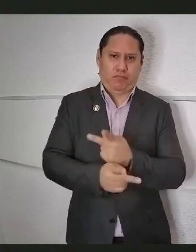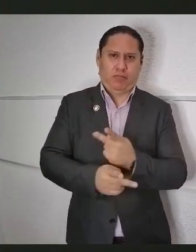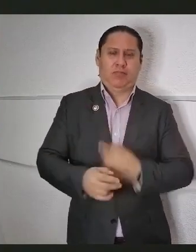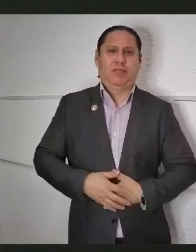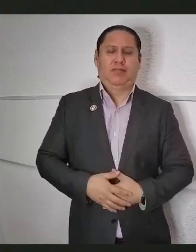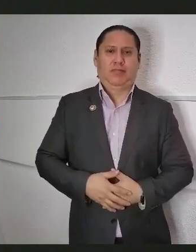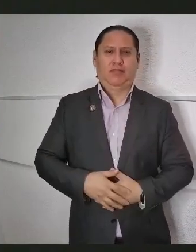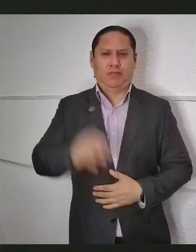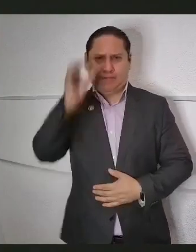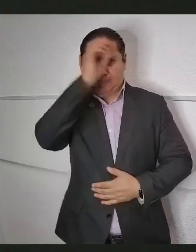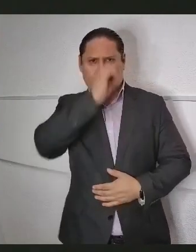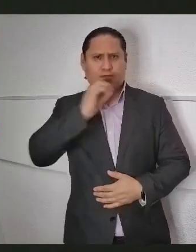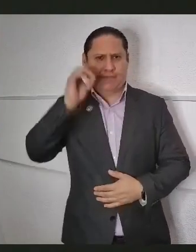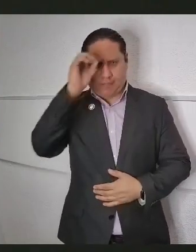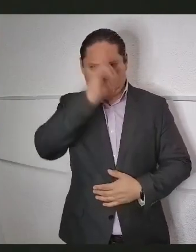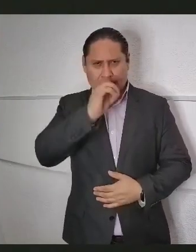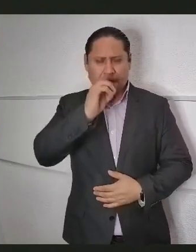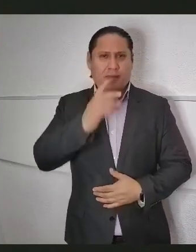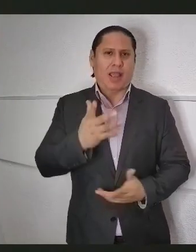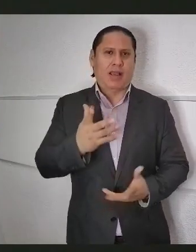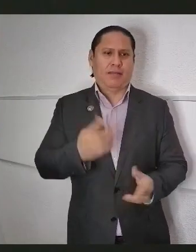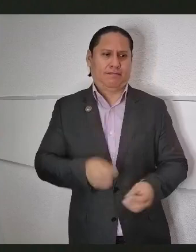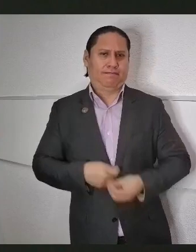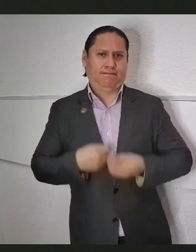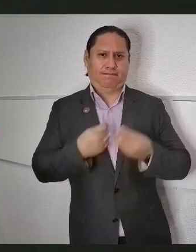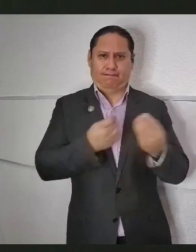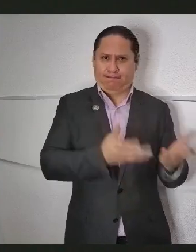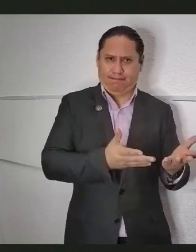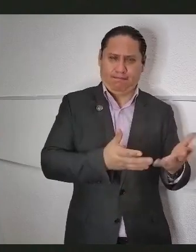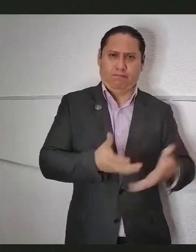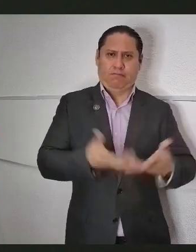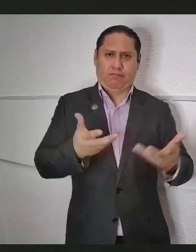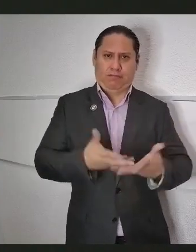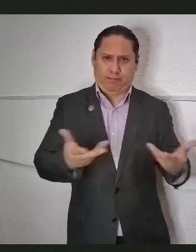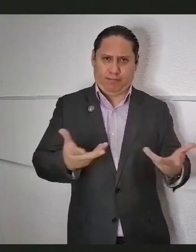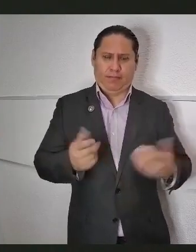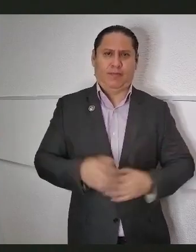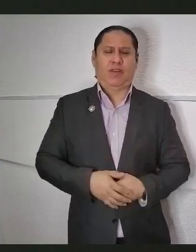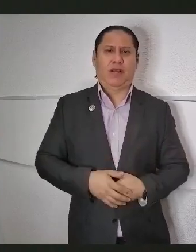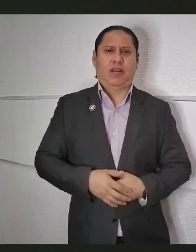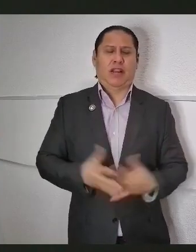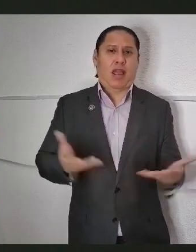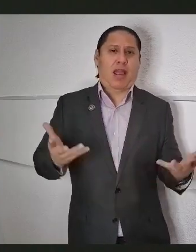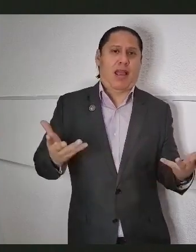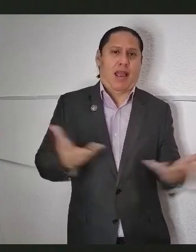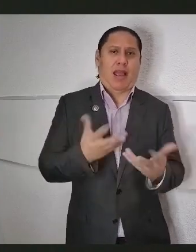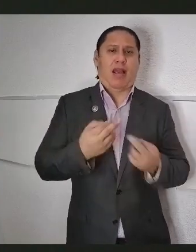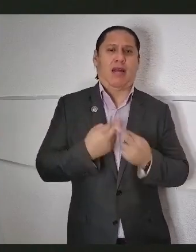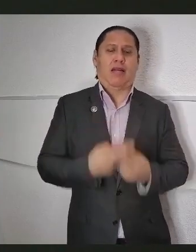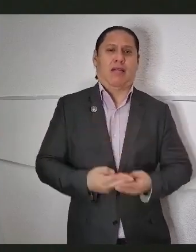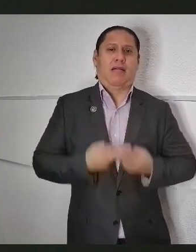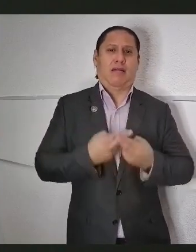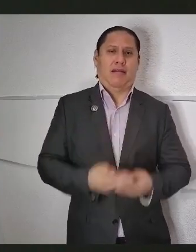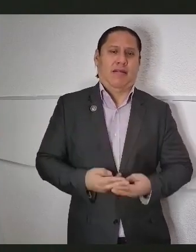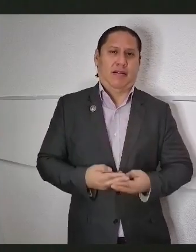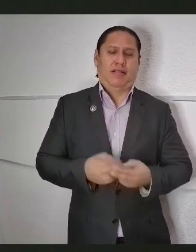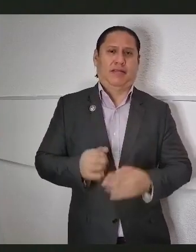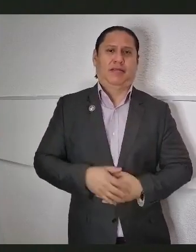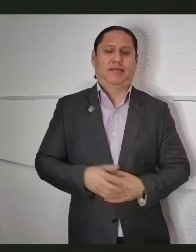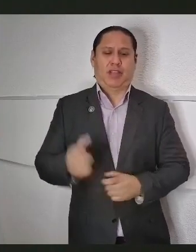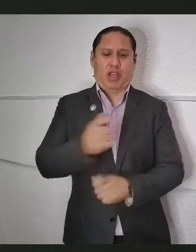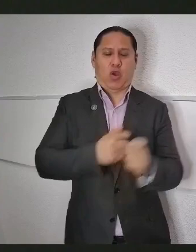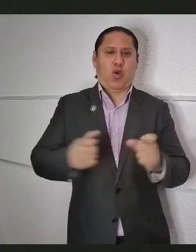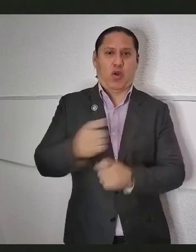lo que se observa en la aportación que hace el sector agropecuario en la generación de riqueza en el conjunto de la